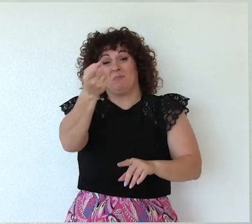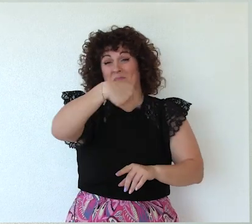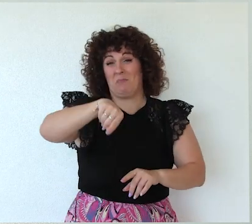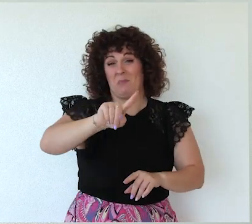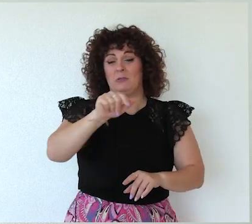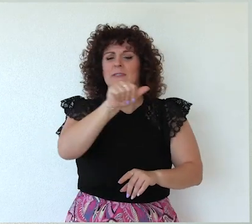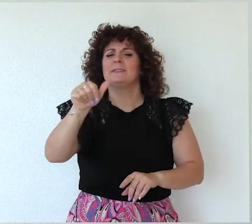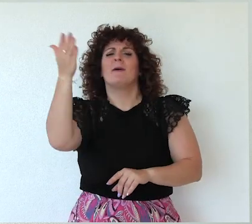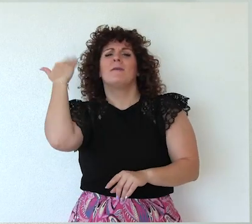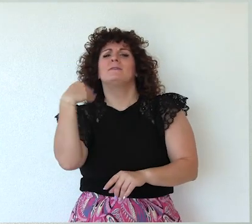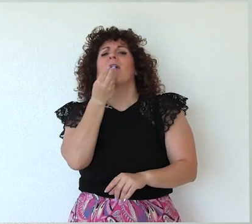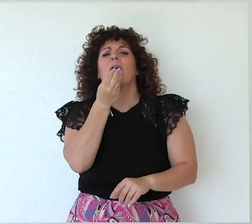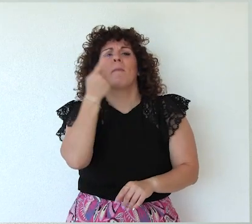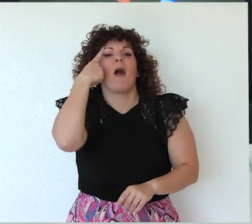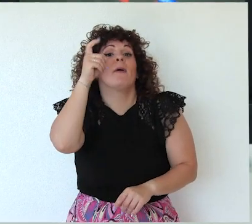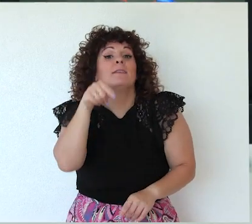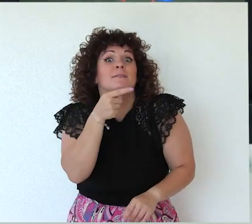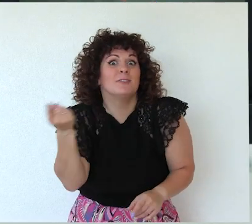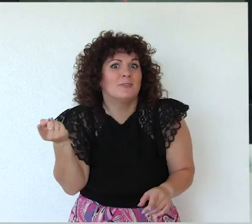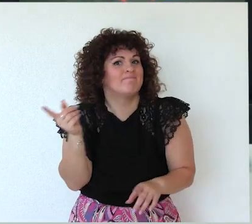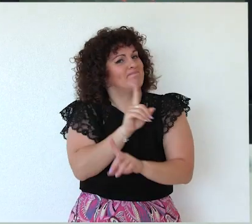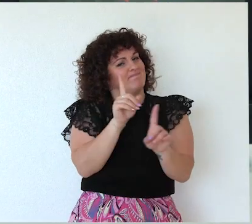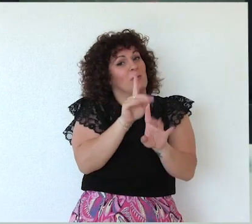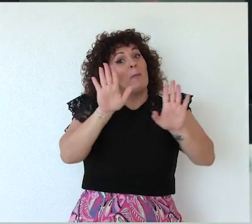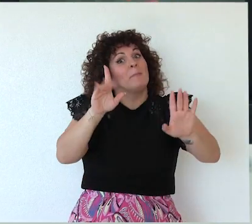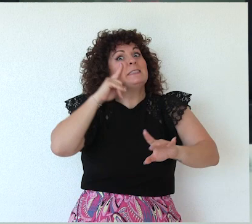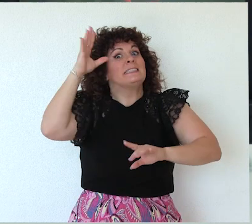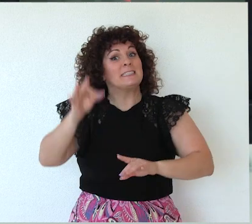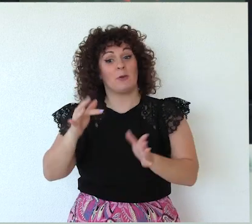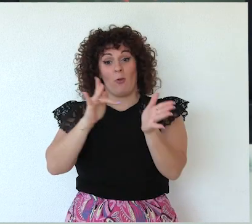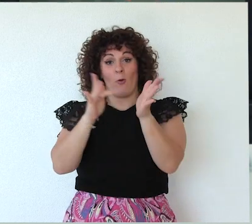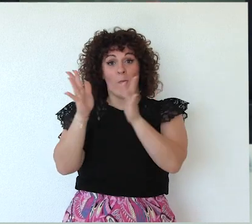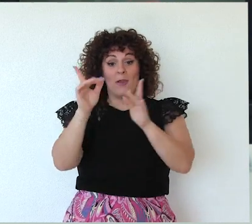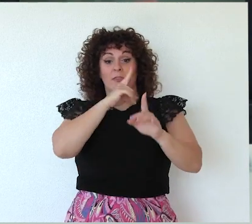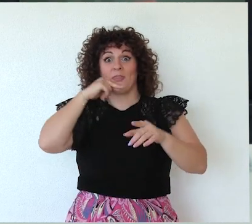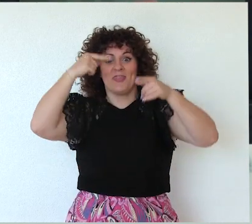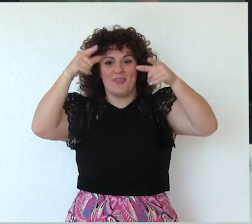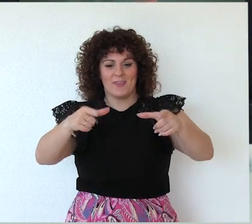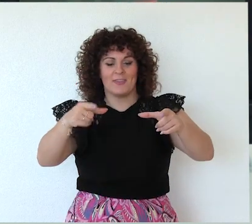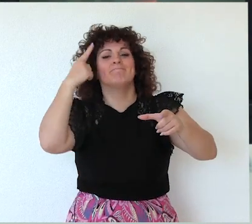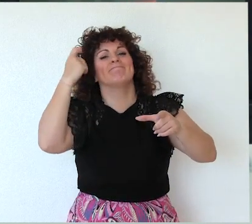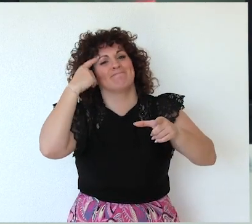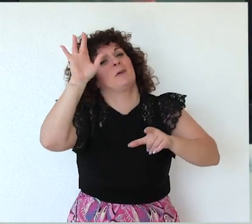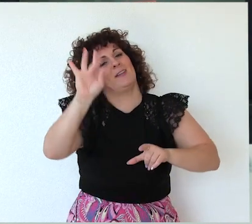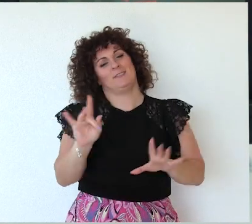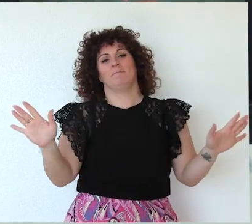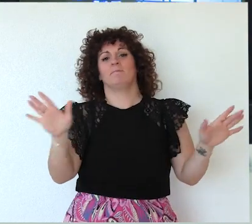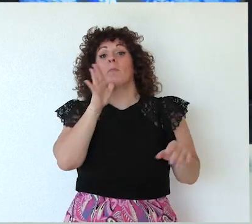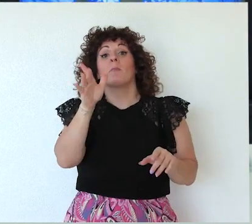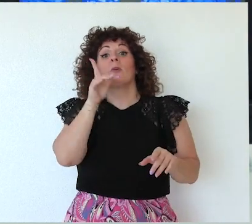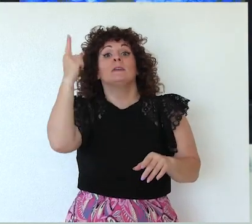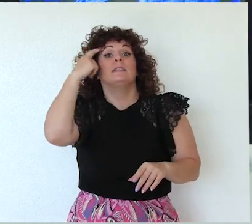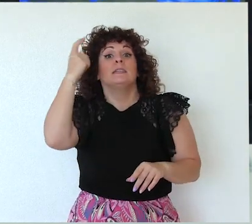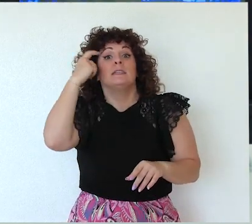os acordéis de lo que comisteis la semana pasada, pero que sí recordéis cómo era la tarta de vuestro último cumpleaños. Esto es porque